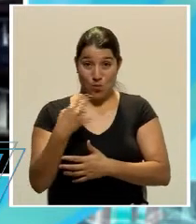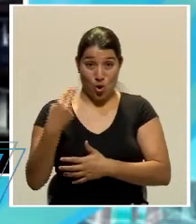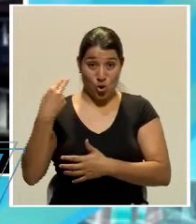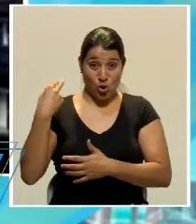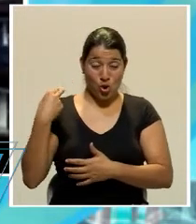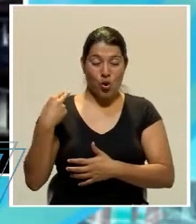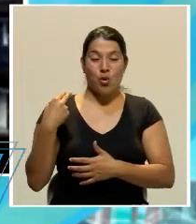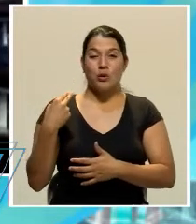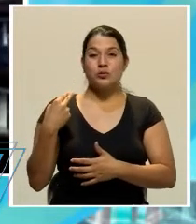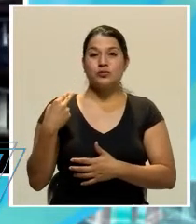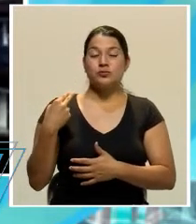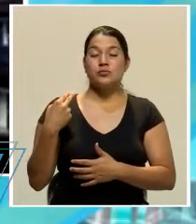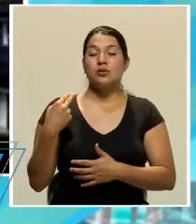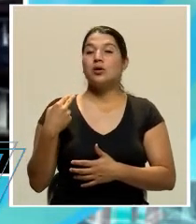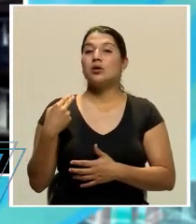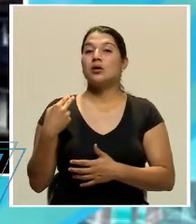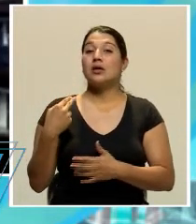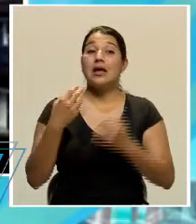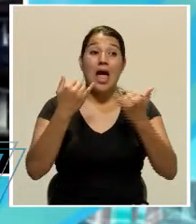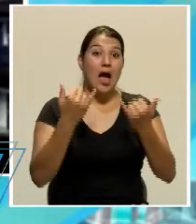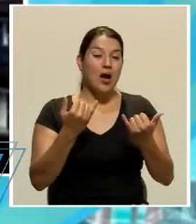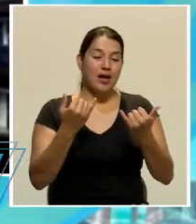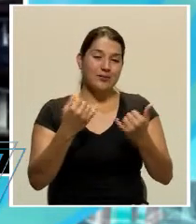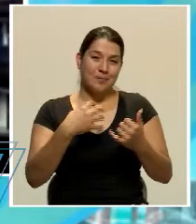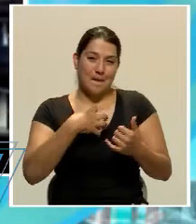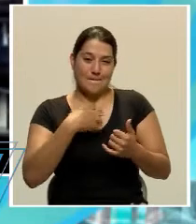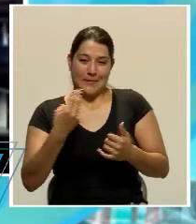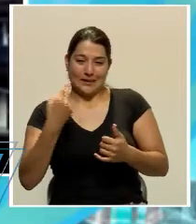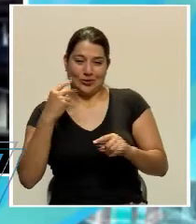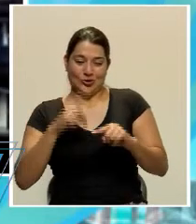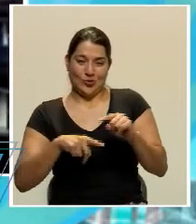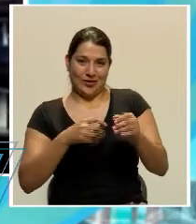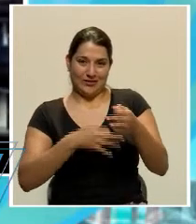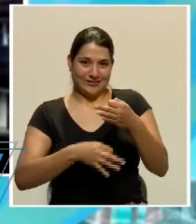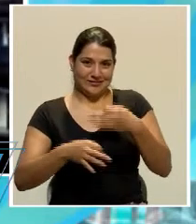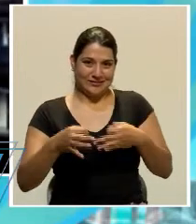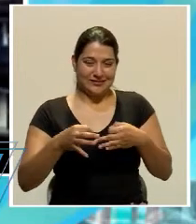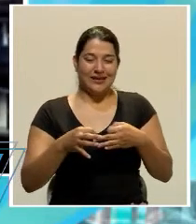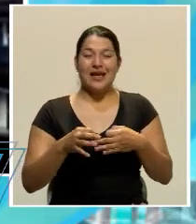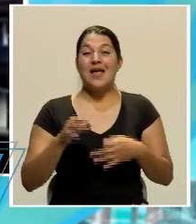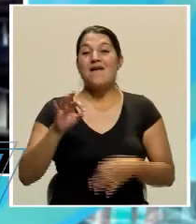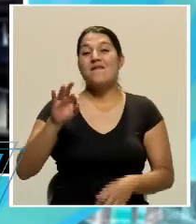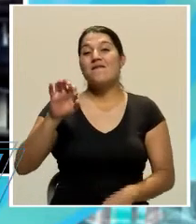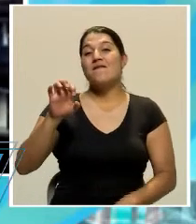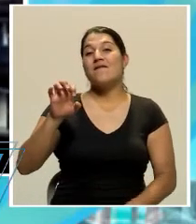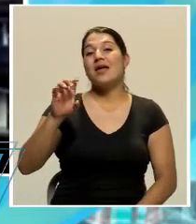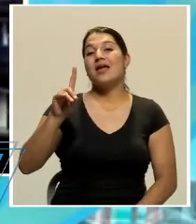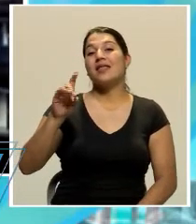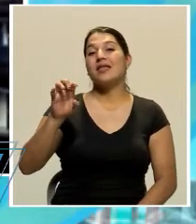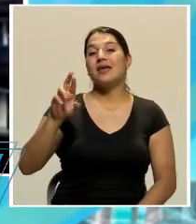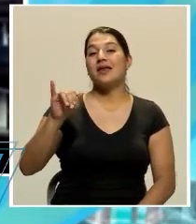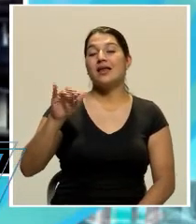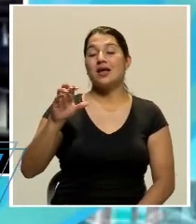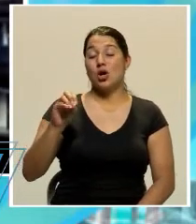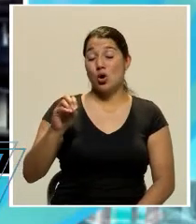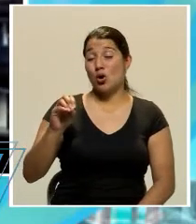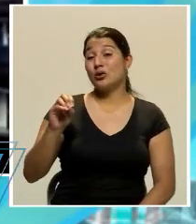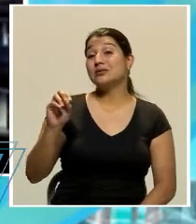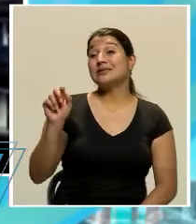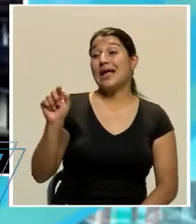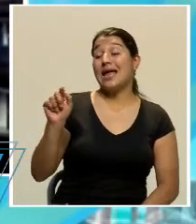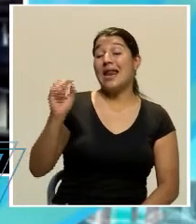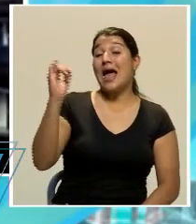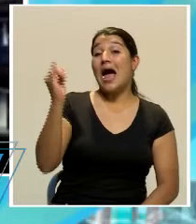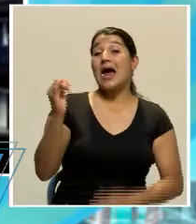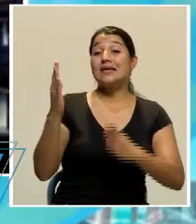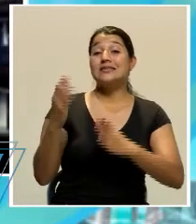diríamos más bien intangible. Federico Herrero es un artista que